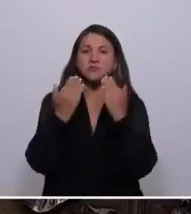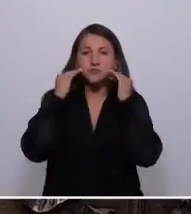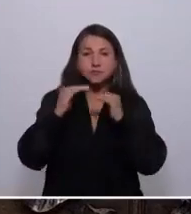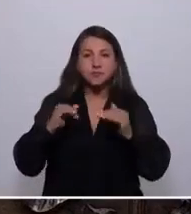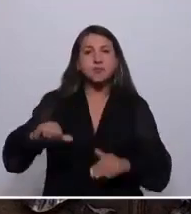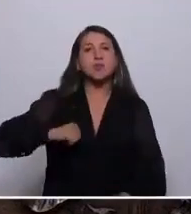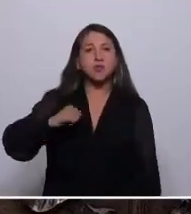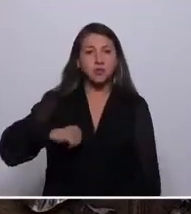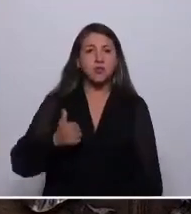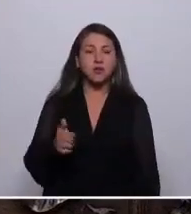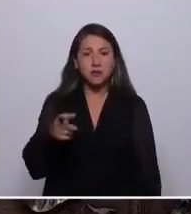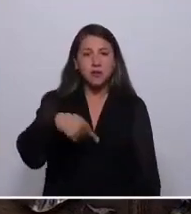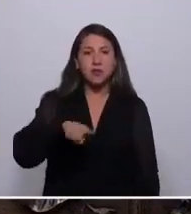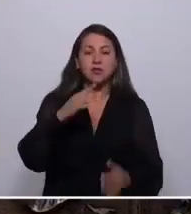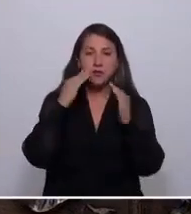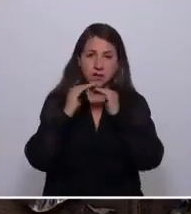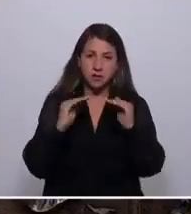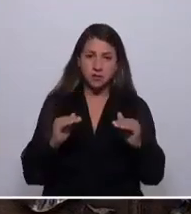juventud.